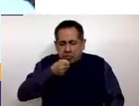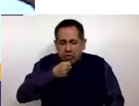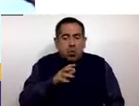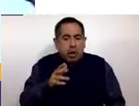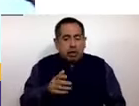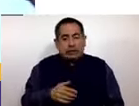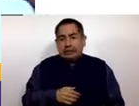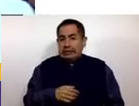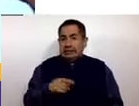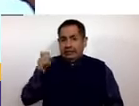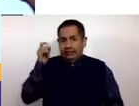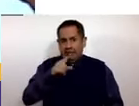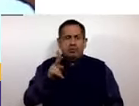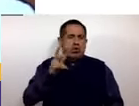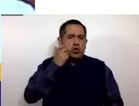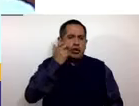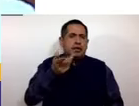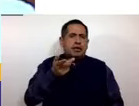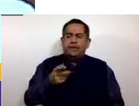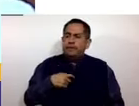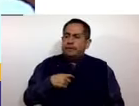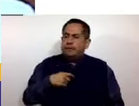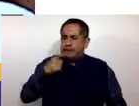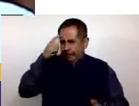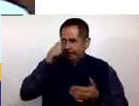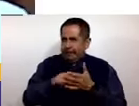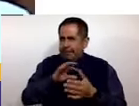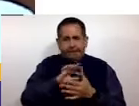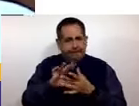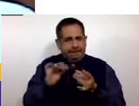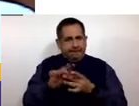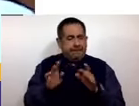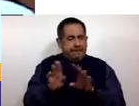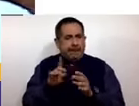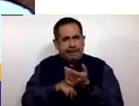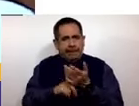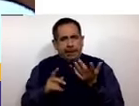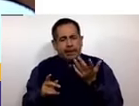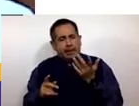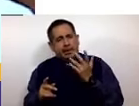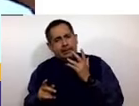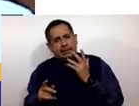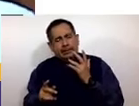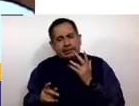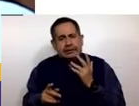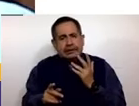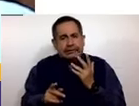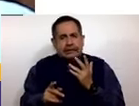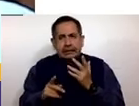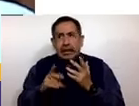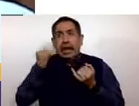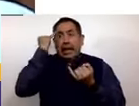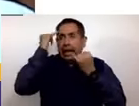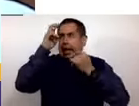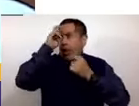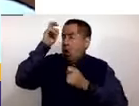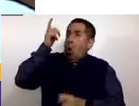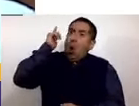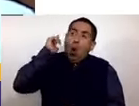Pero entonces lo que sí creo, lo que sí puedo rescatar, y sin, o sea, de verdad sin visiones ideales,